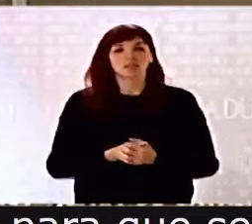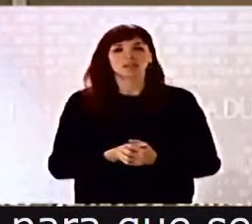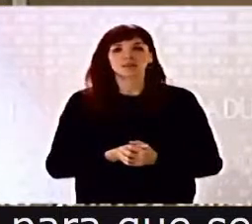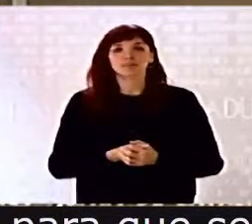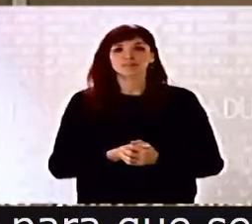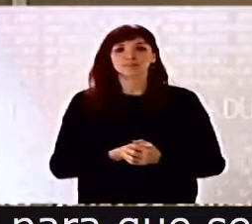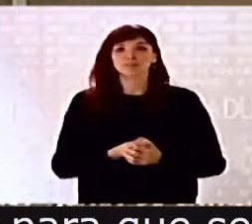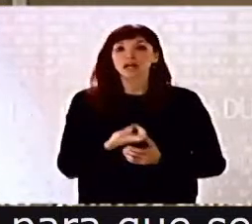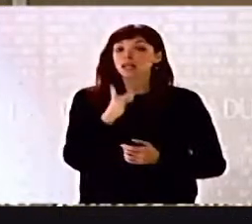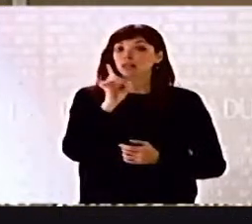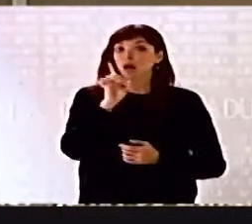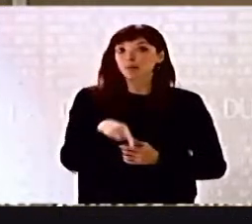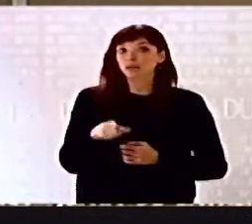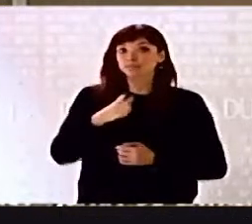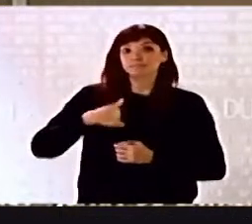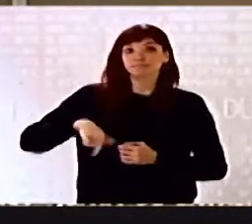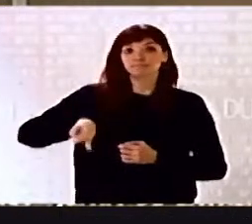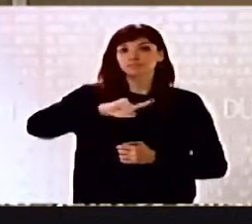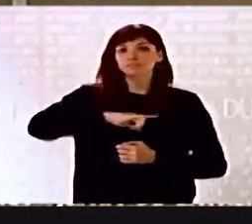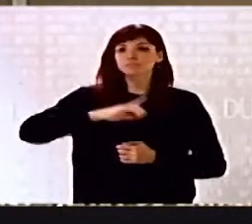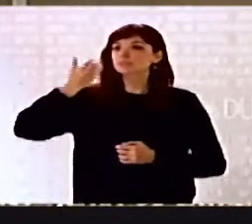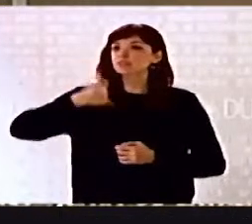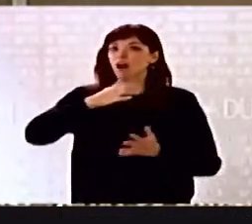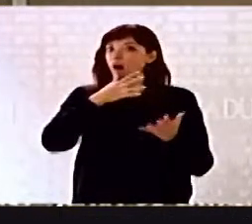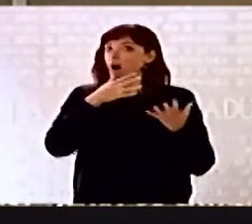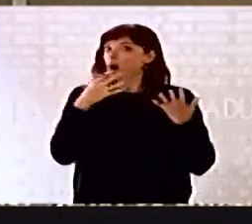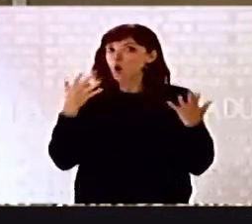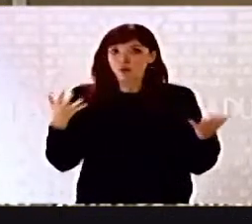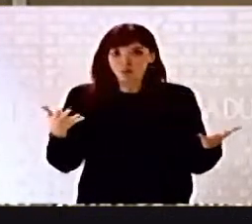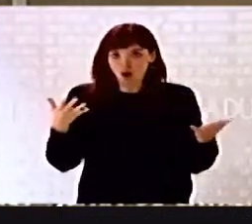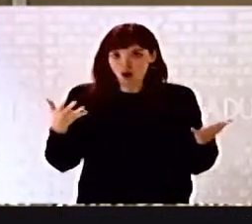También el que seamos capaces de estar haciendo en este momento